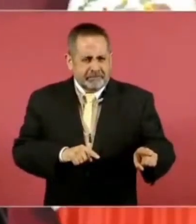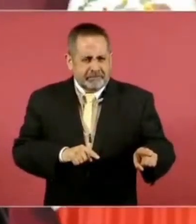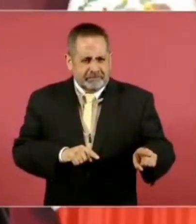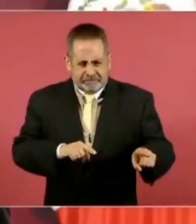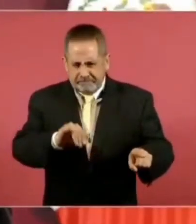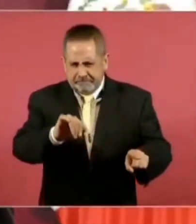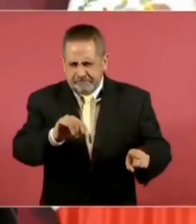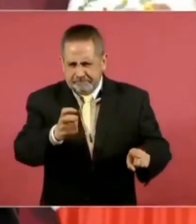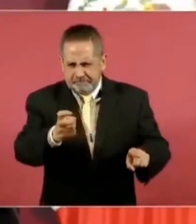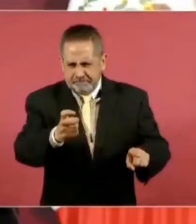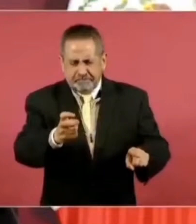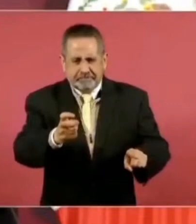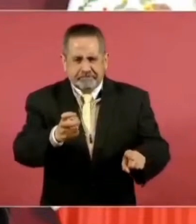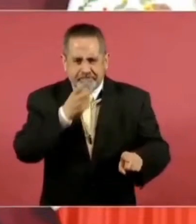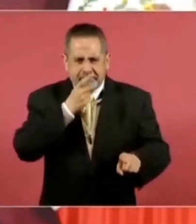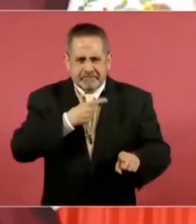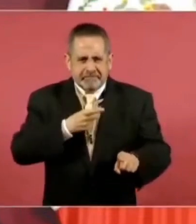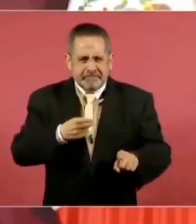¿sí?